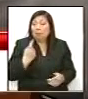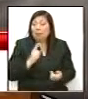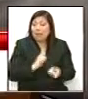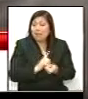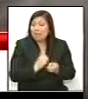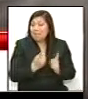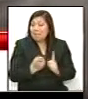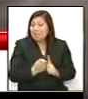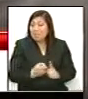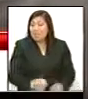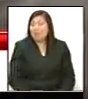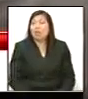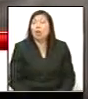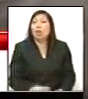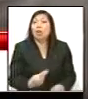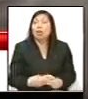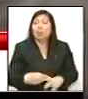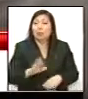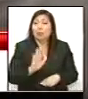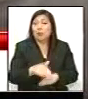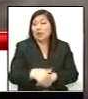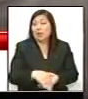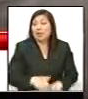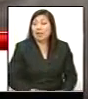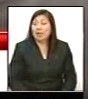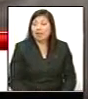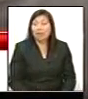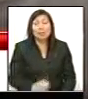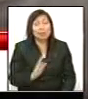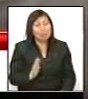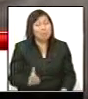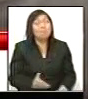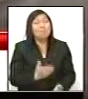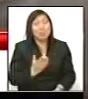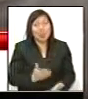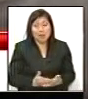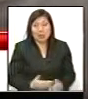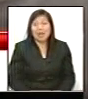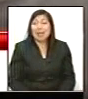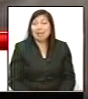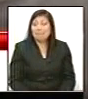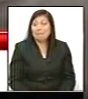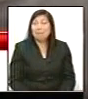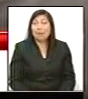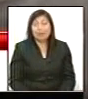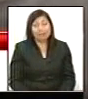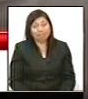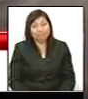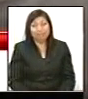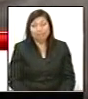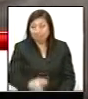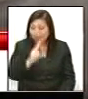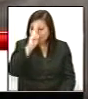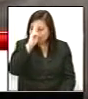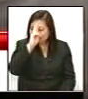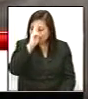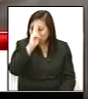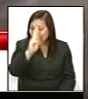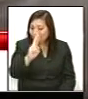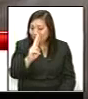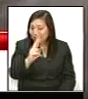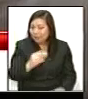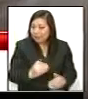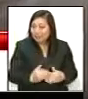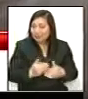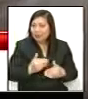cambiar los nombres de sus calles. Eso crea también un problema. Pero, y finalmente, presidente, el homenaje a Bedoya es